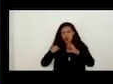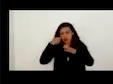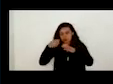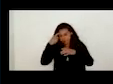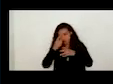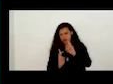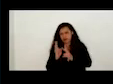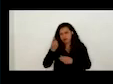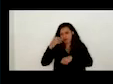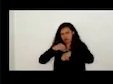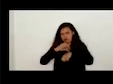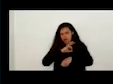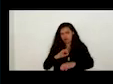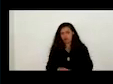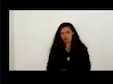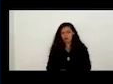integrar.